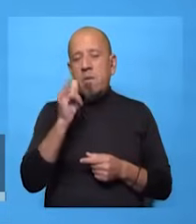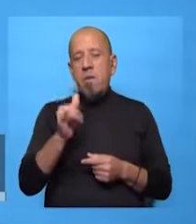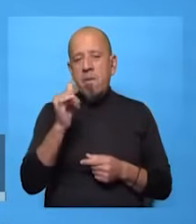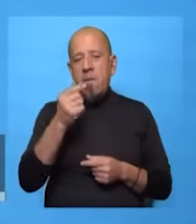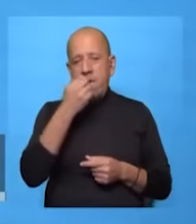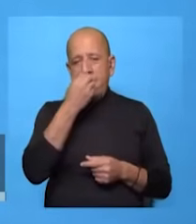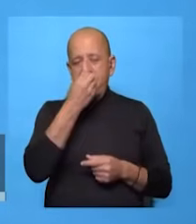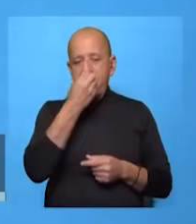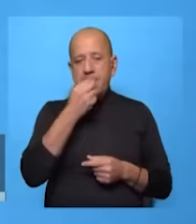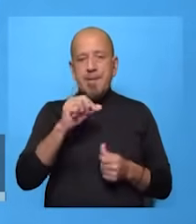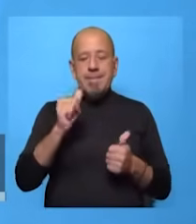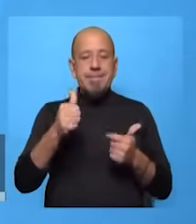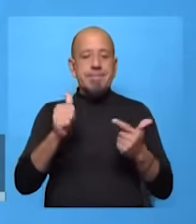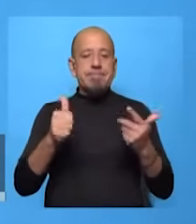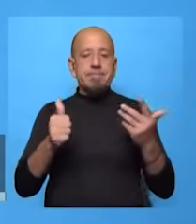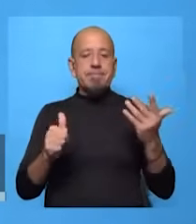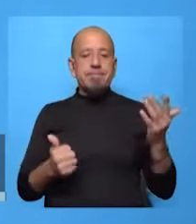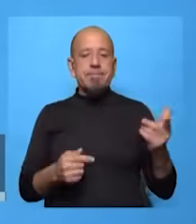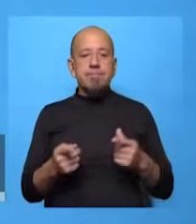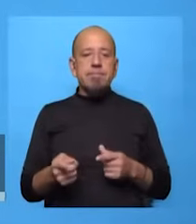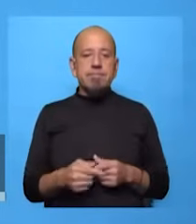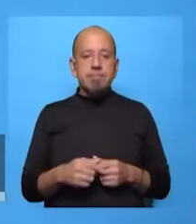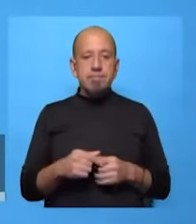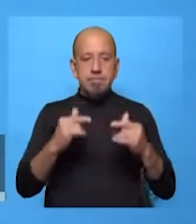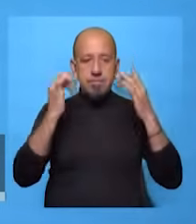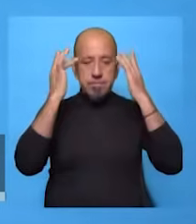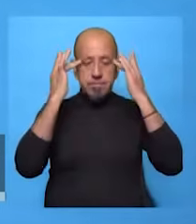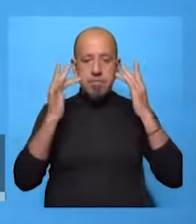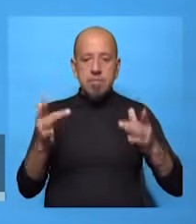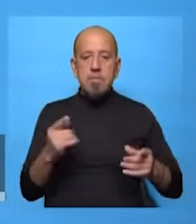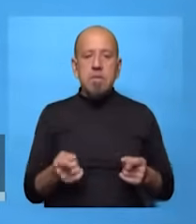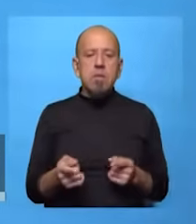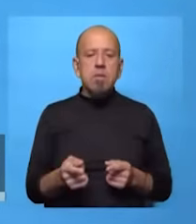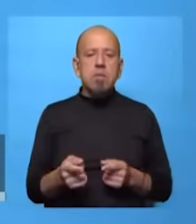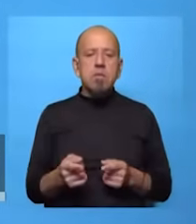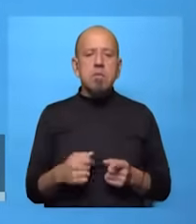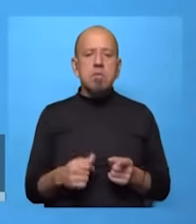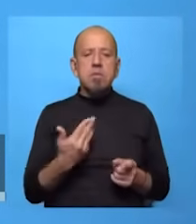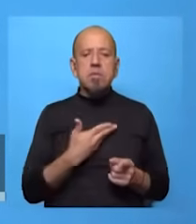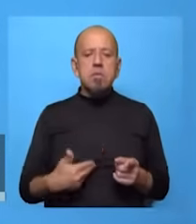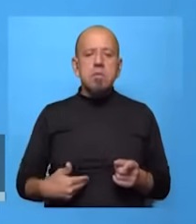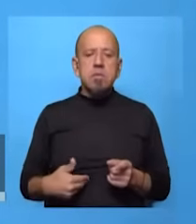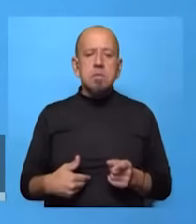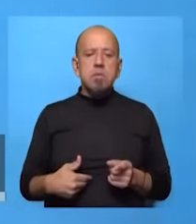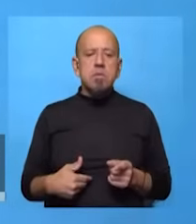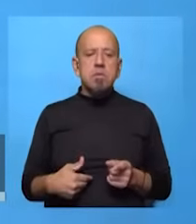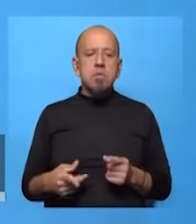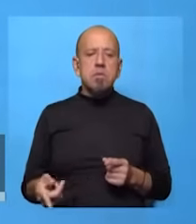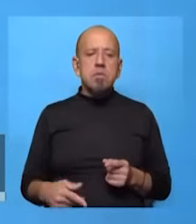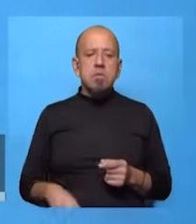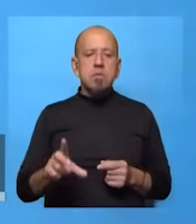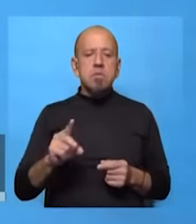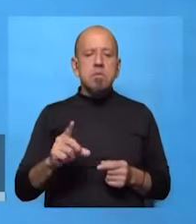grandes logros del gobierno de estos mega récord educación mega récord yo diría presidente tenemos 12